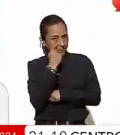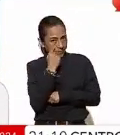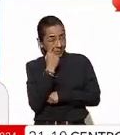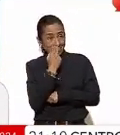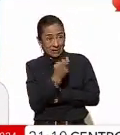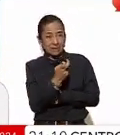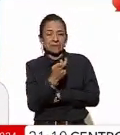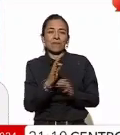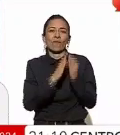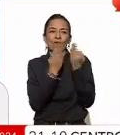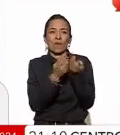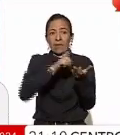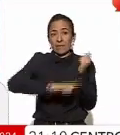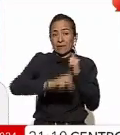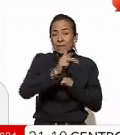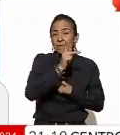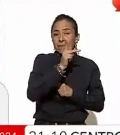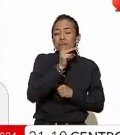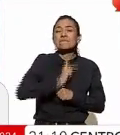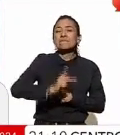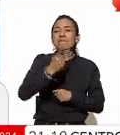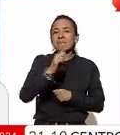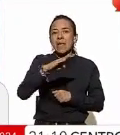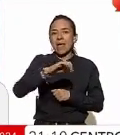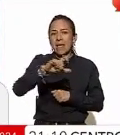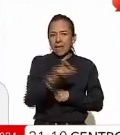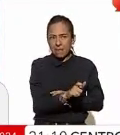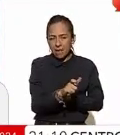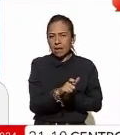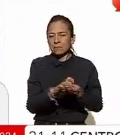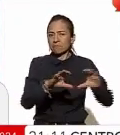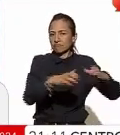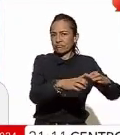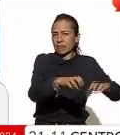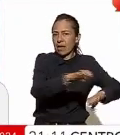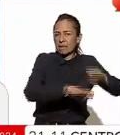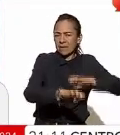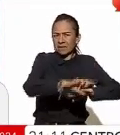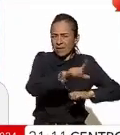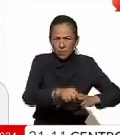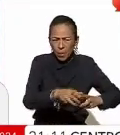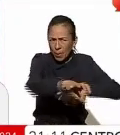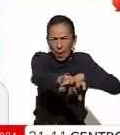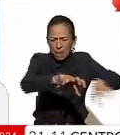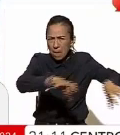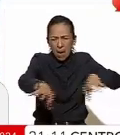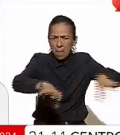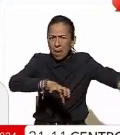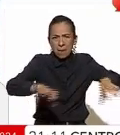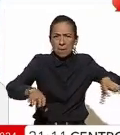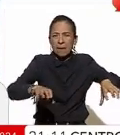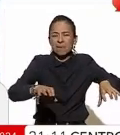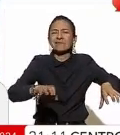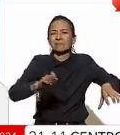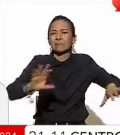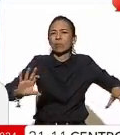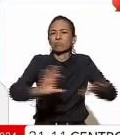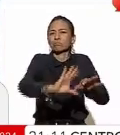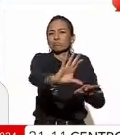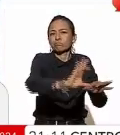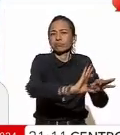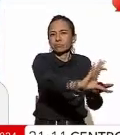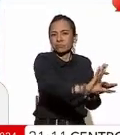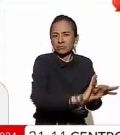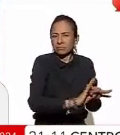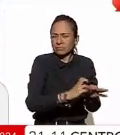lo corporativizó, lo pulverizó en distintas empresas. Las filiales son un claro ejemplo que ya se presenta